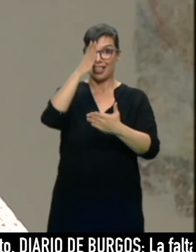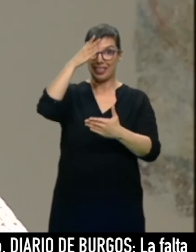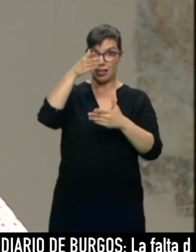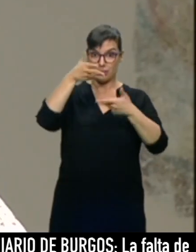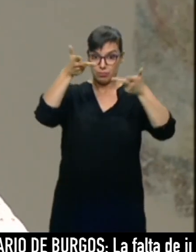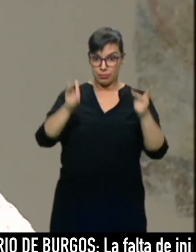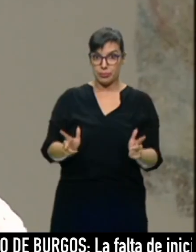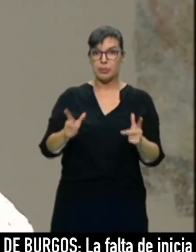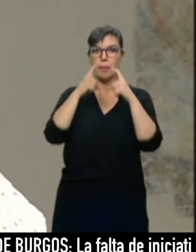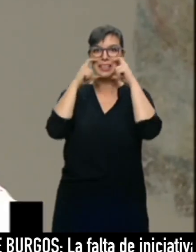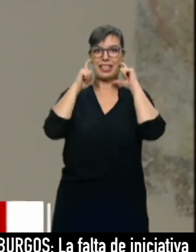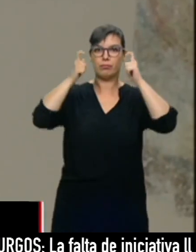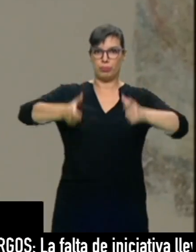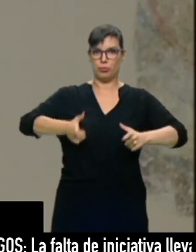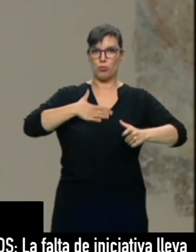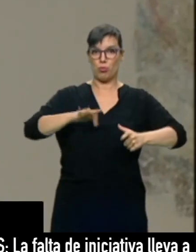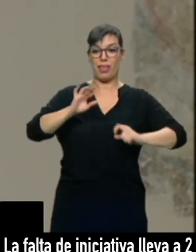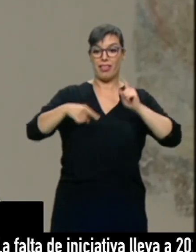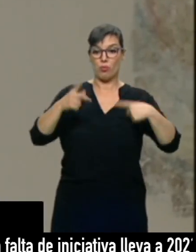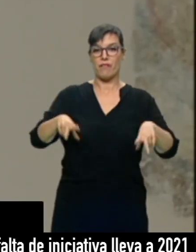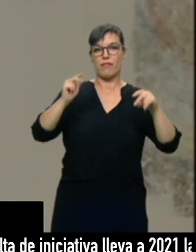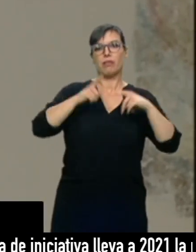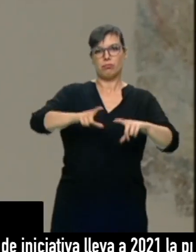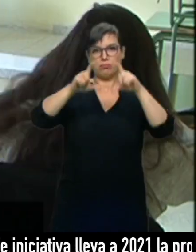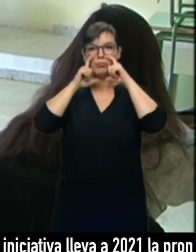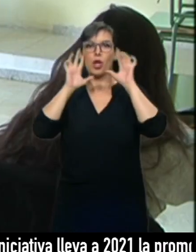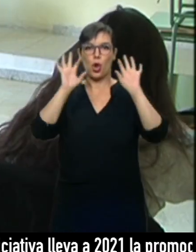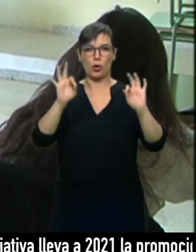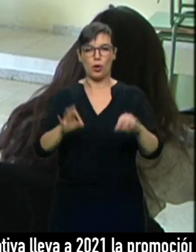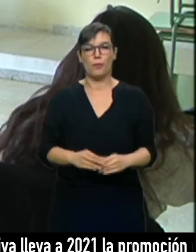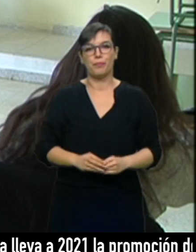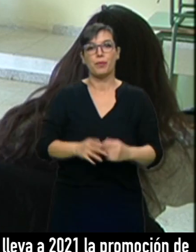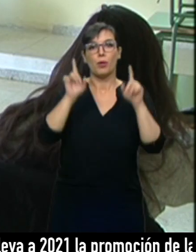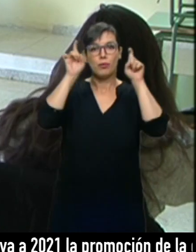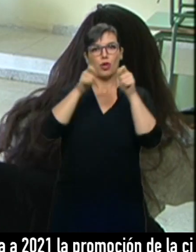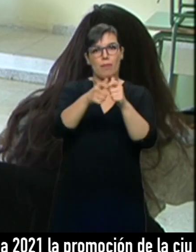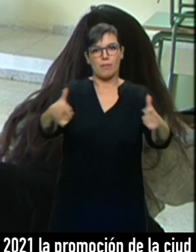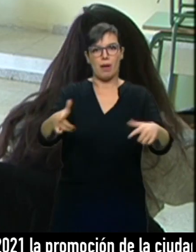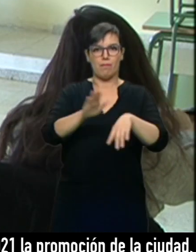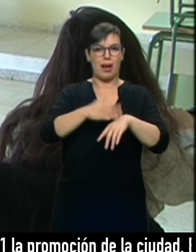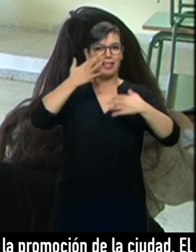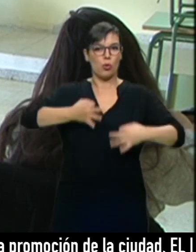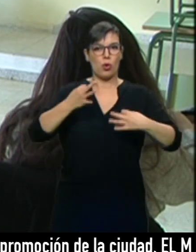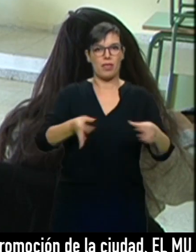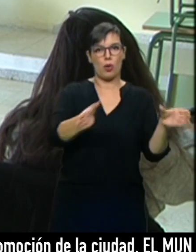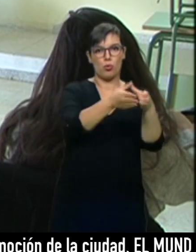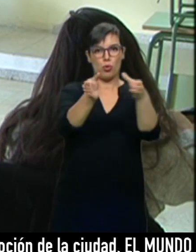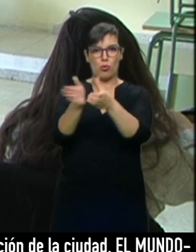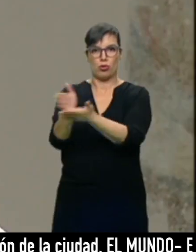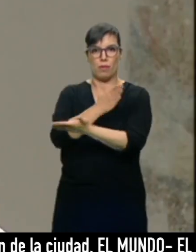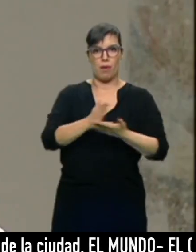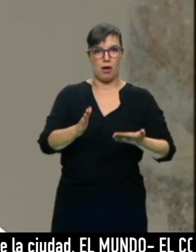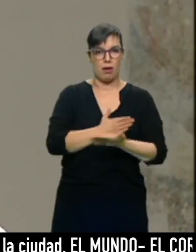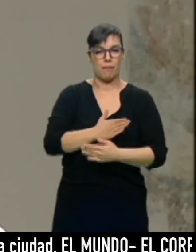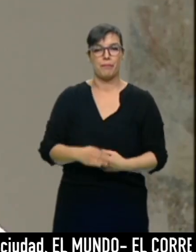mascarilla. Y cuando salgan de las clases, evidentemente, pondrán las mascarillas. Habrá más profesores para garantizar la separación de los alumnos.